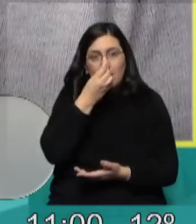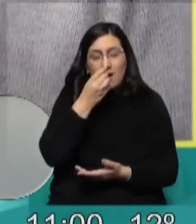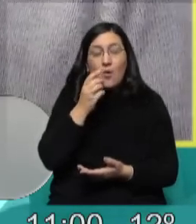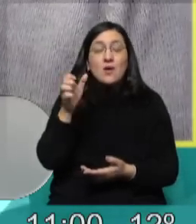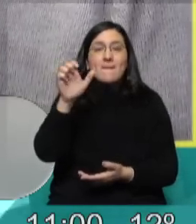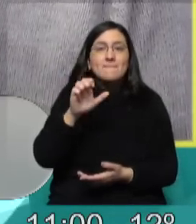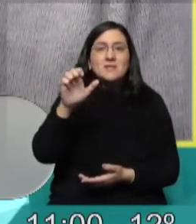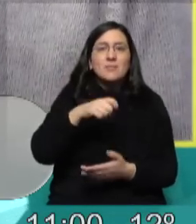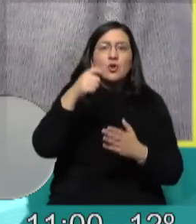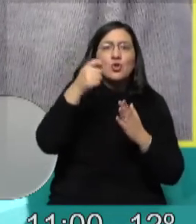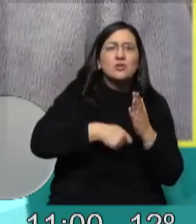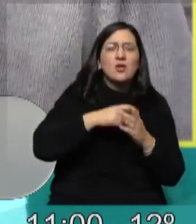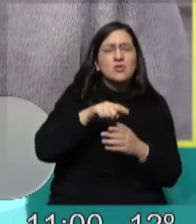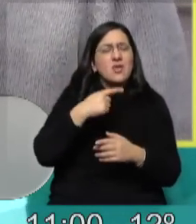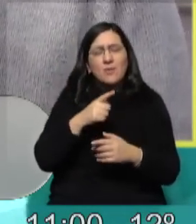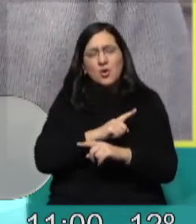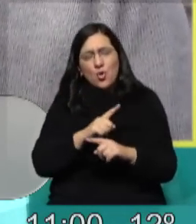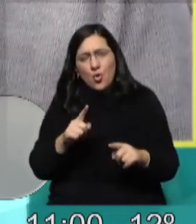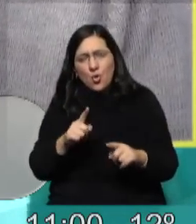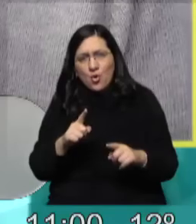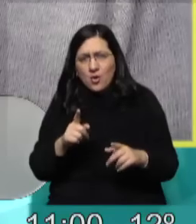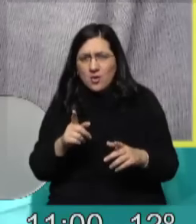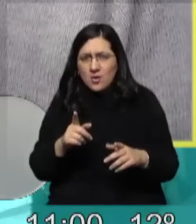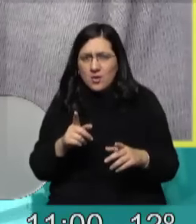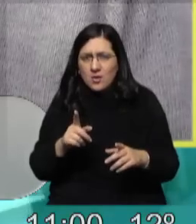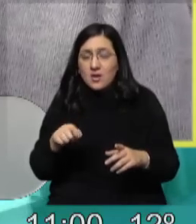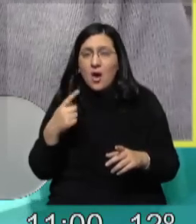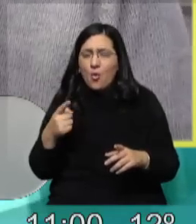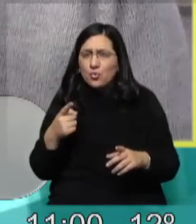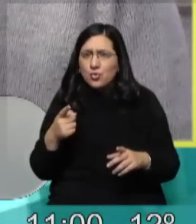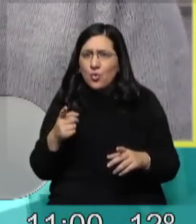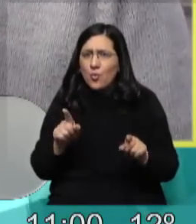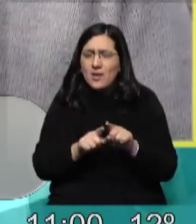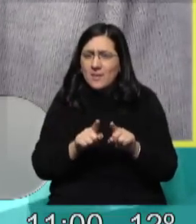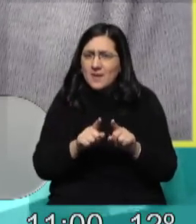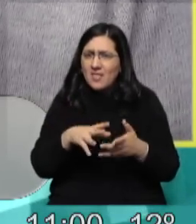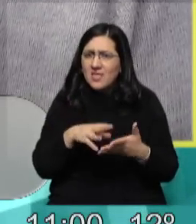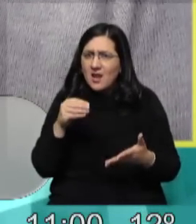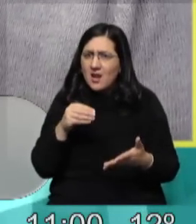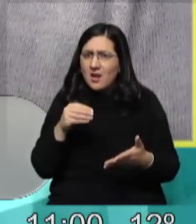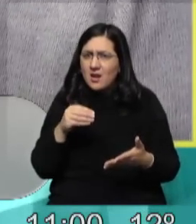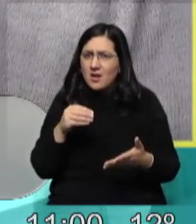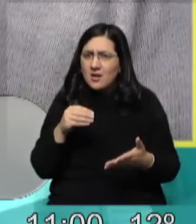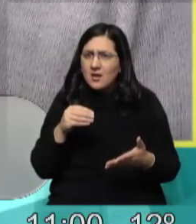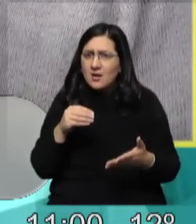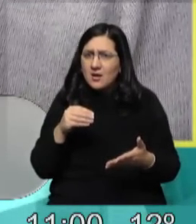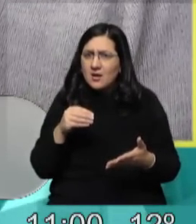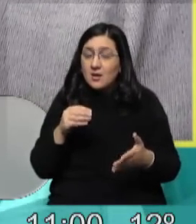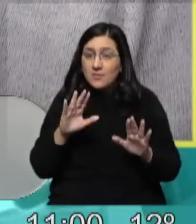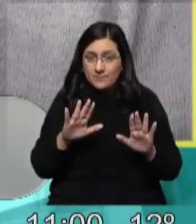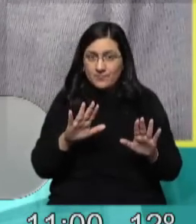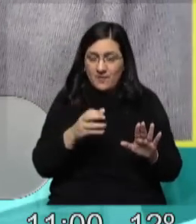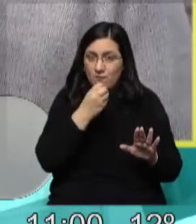lo habían contratado y después no lo contrataron? ¿Era una otra telefonía o también era Antel? No. Flor,